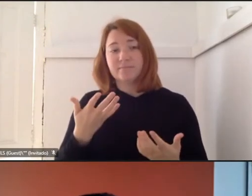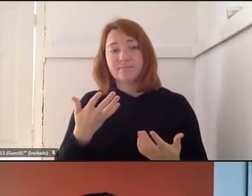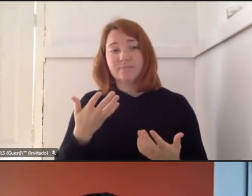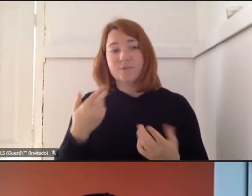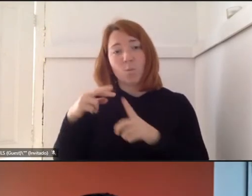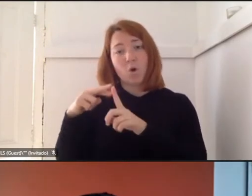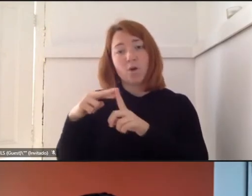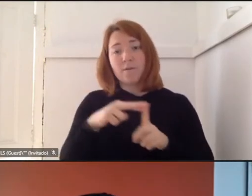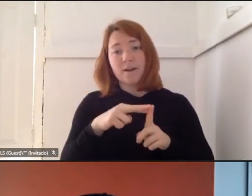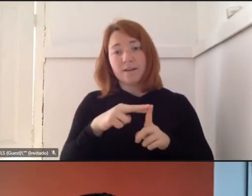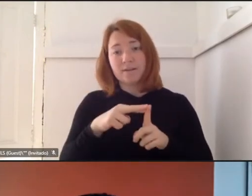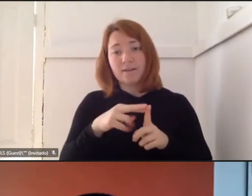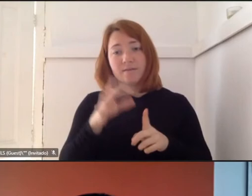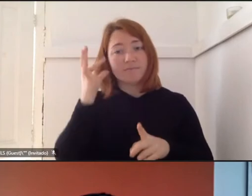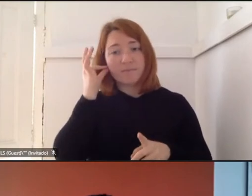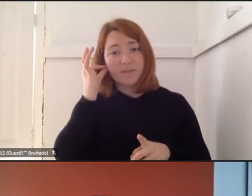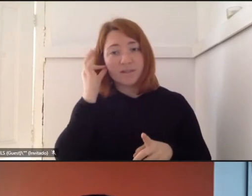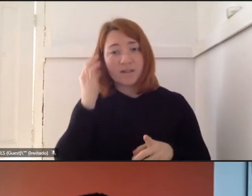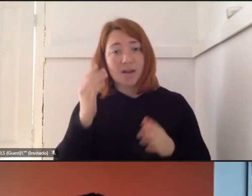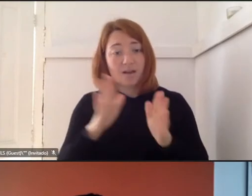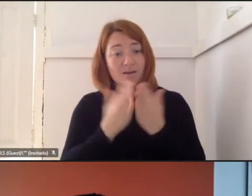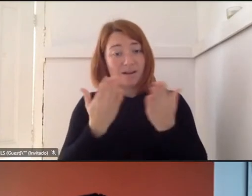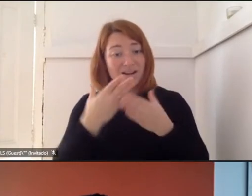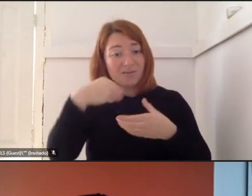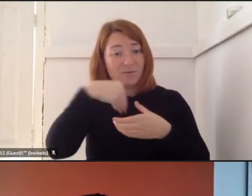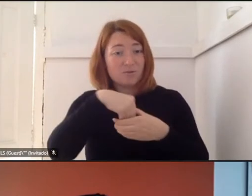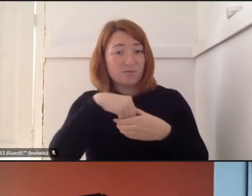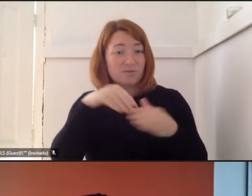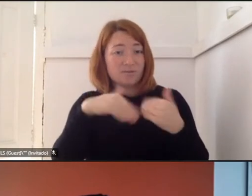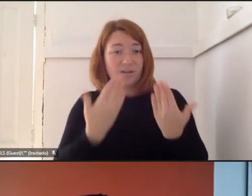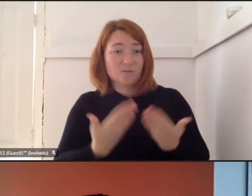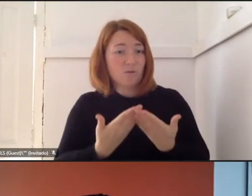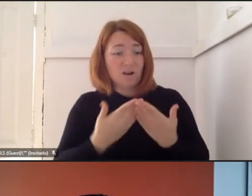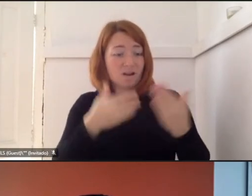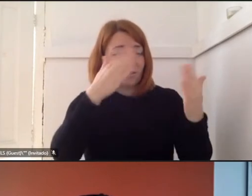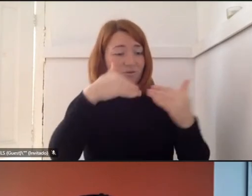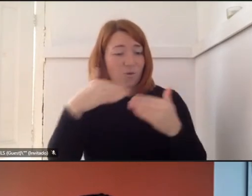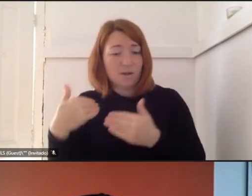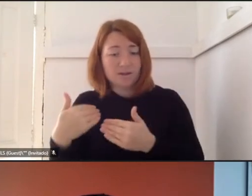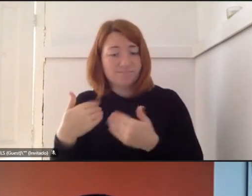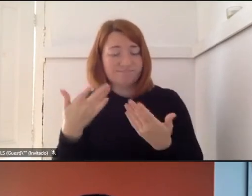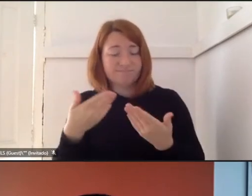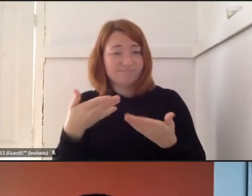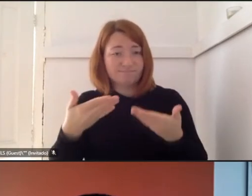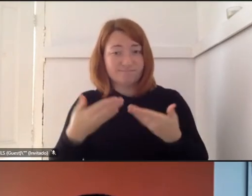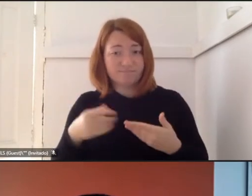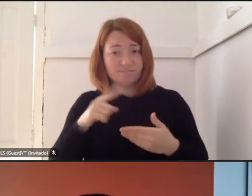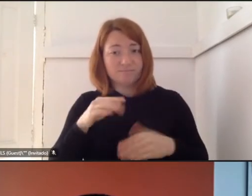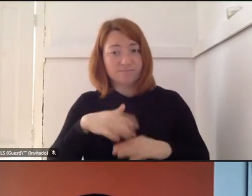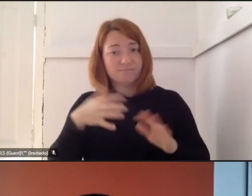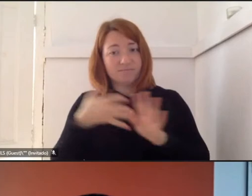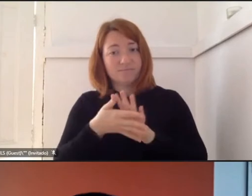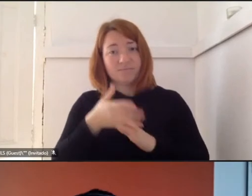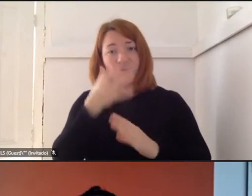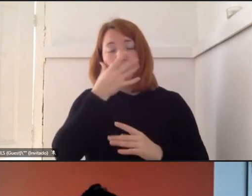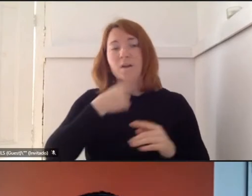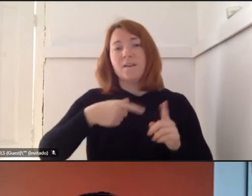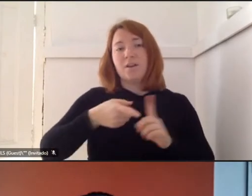referente femenina en los libros de texto. De forma que, claro, parece que las mujeres nunca inventamos